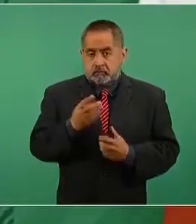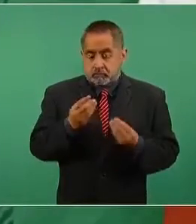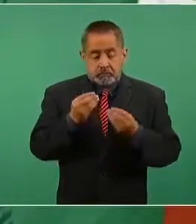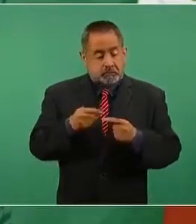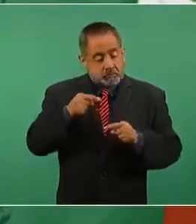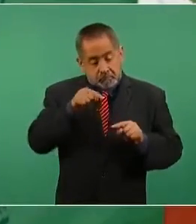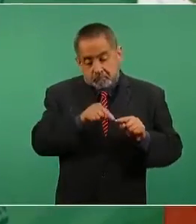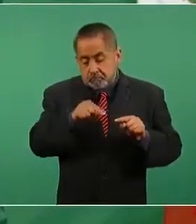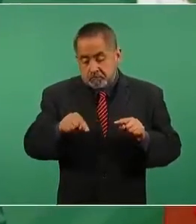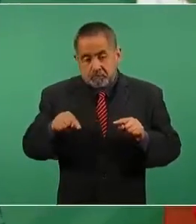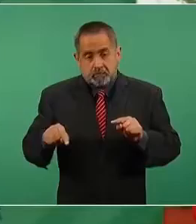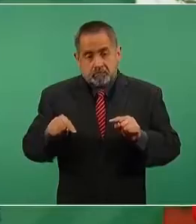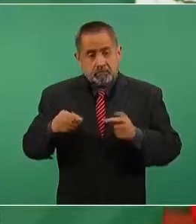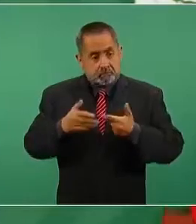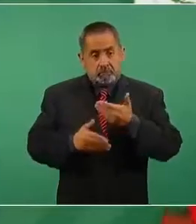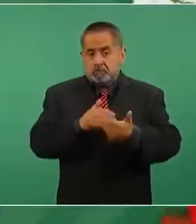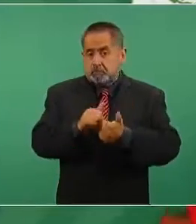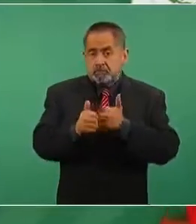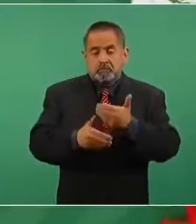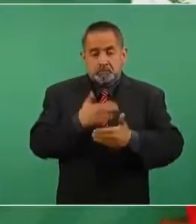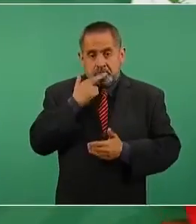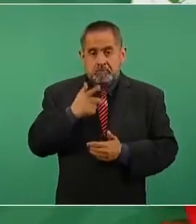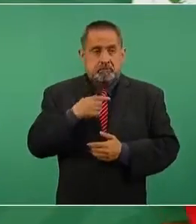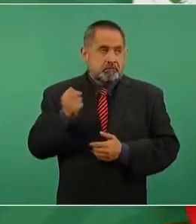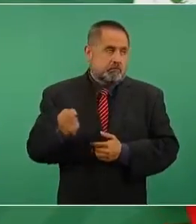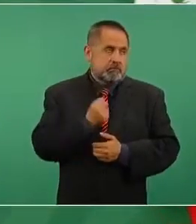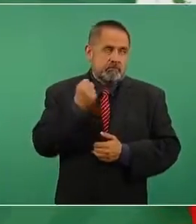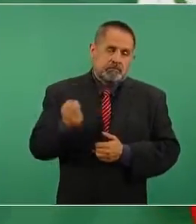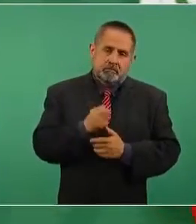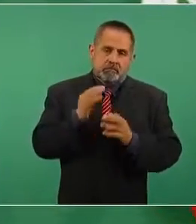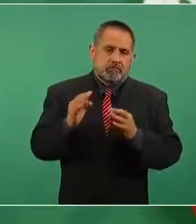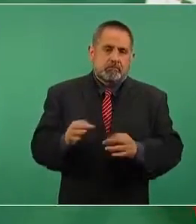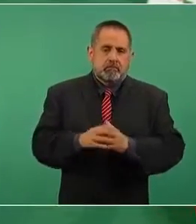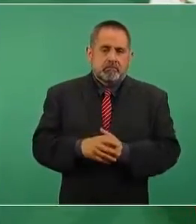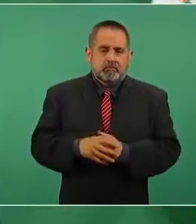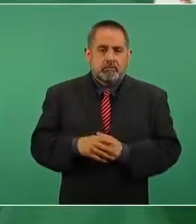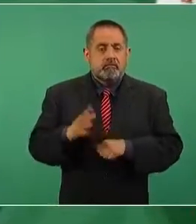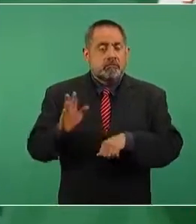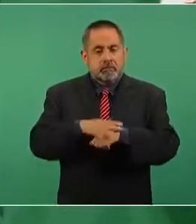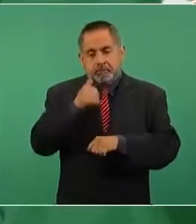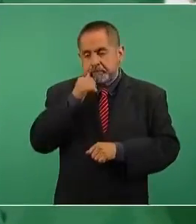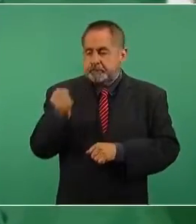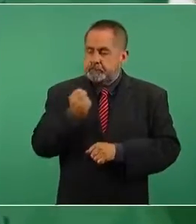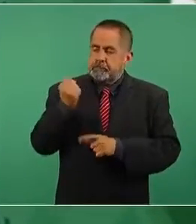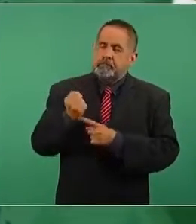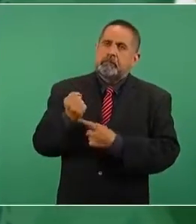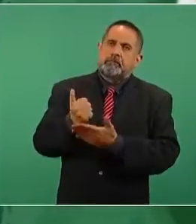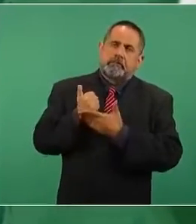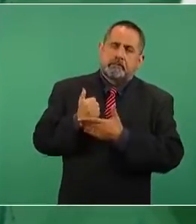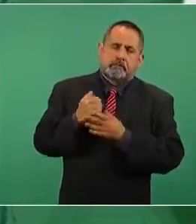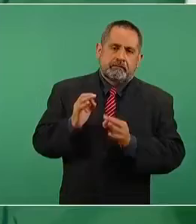mucho avance y hemos tenido suerte, porque la suerte también